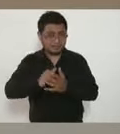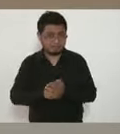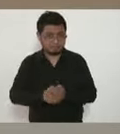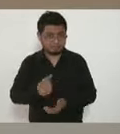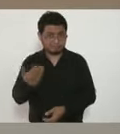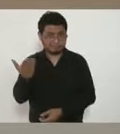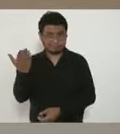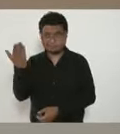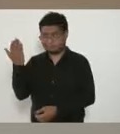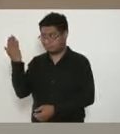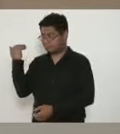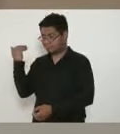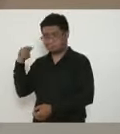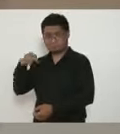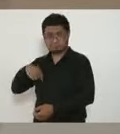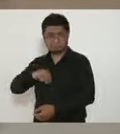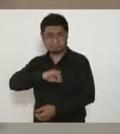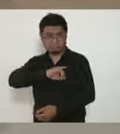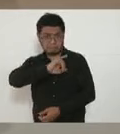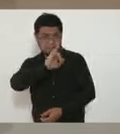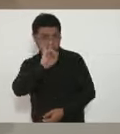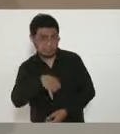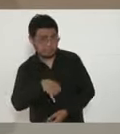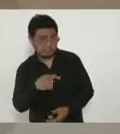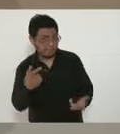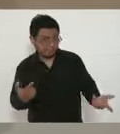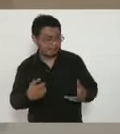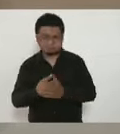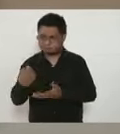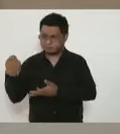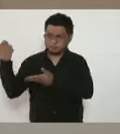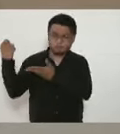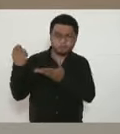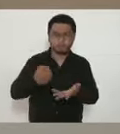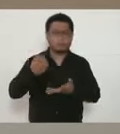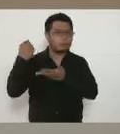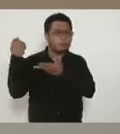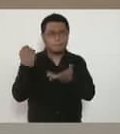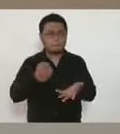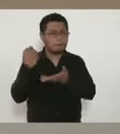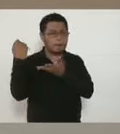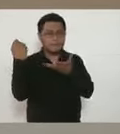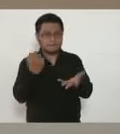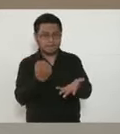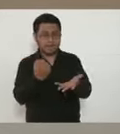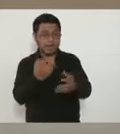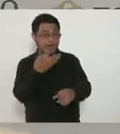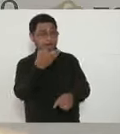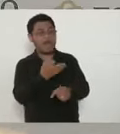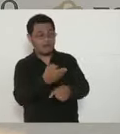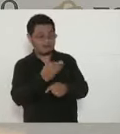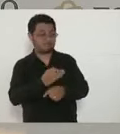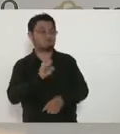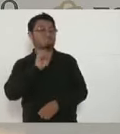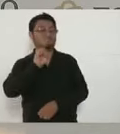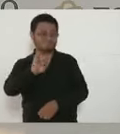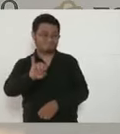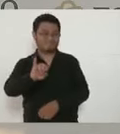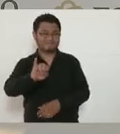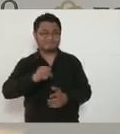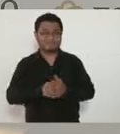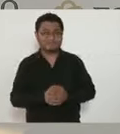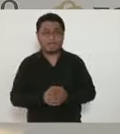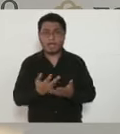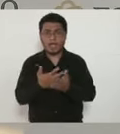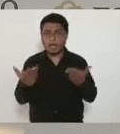había destinado tanta inversión pública al sureste como en este tiempo. Es la